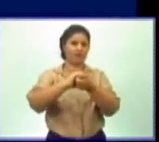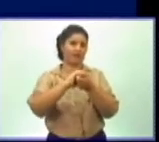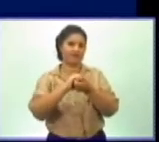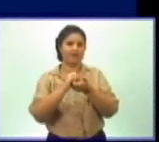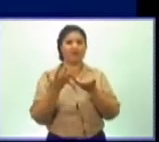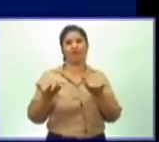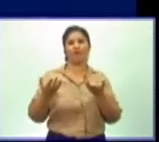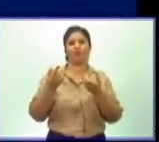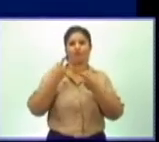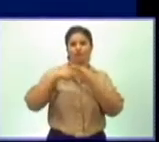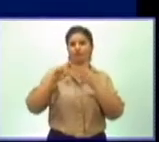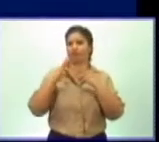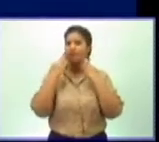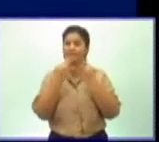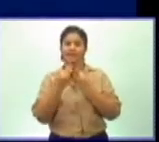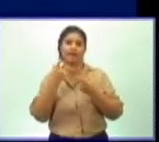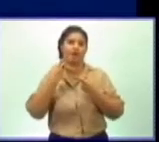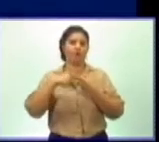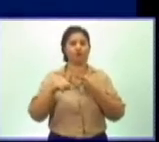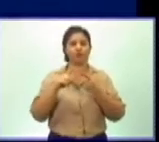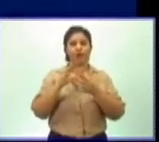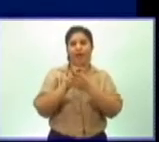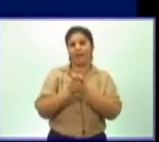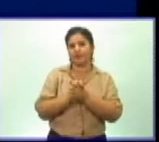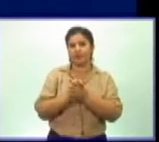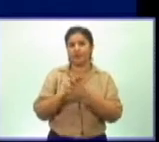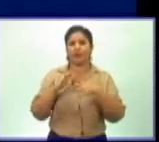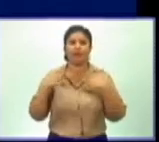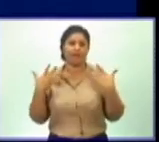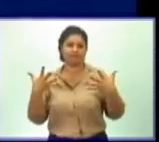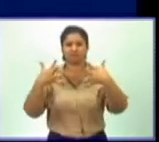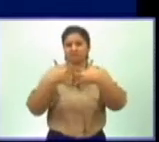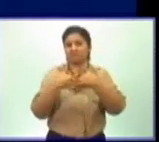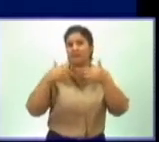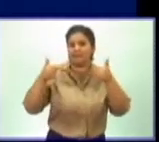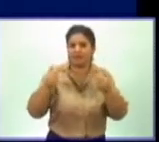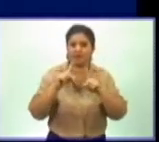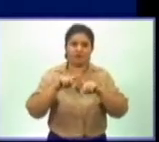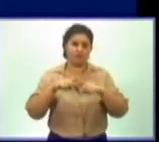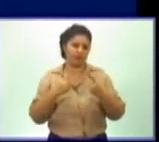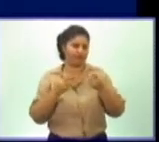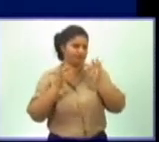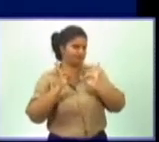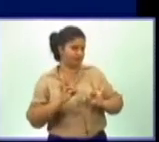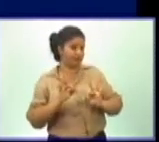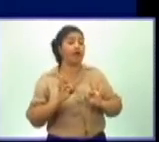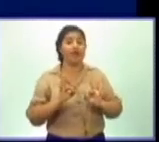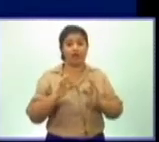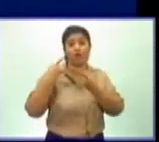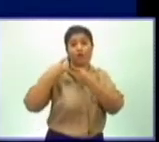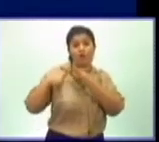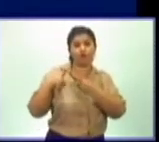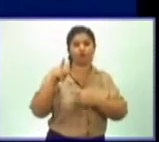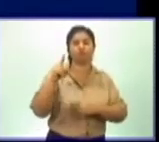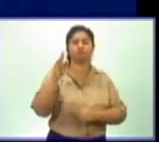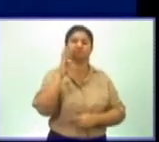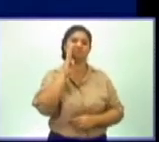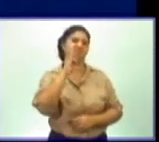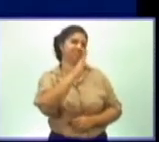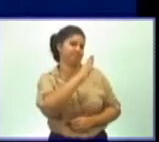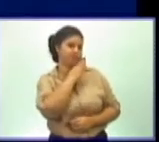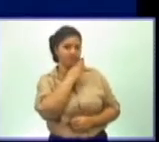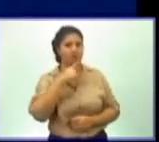hipocresía. ¿Cuál es su opinión en ese sentido? Exprésela mediante un párrafo.